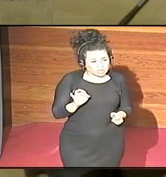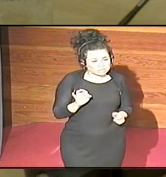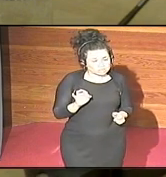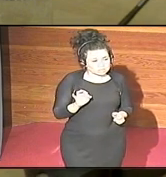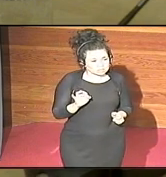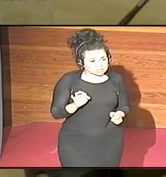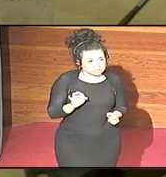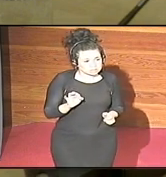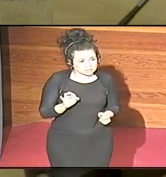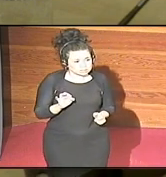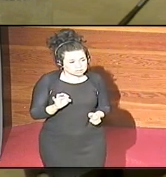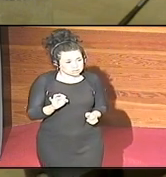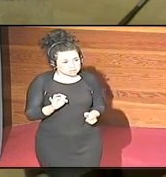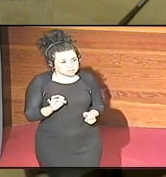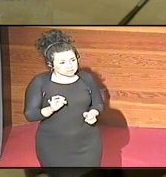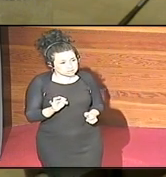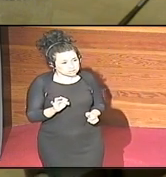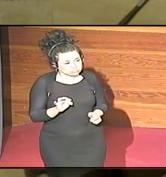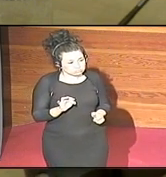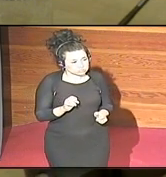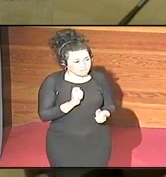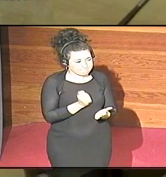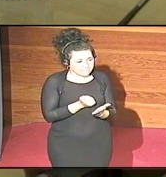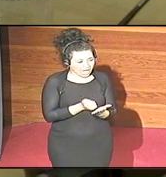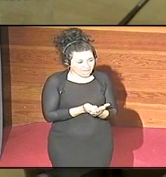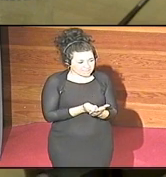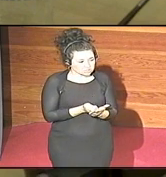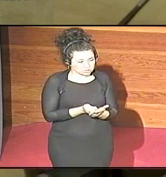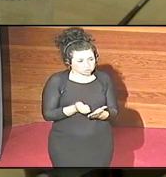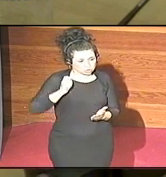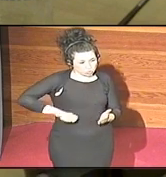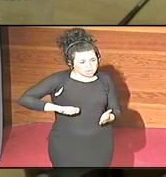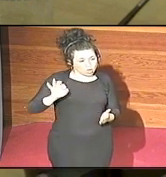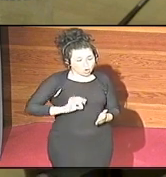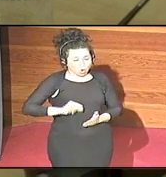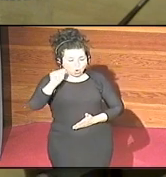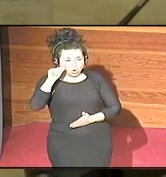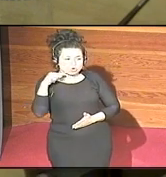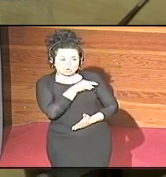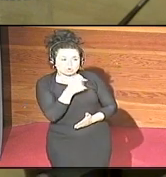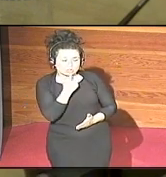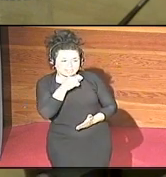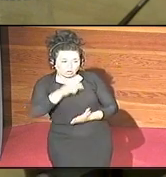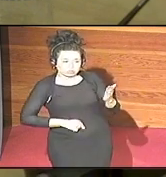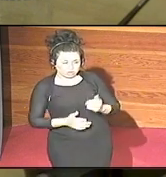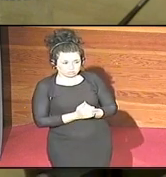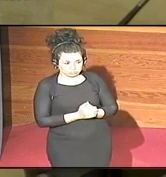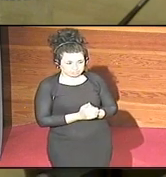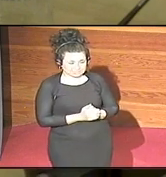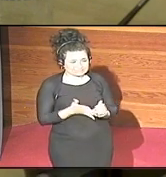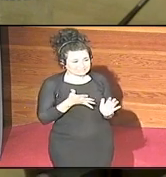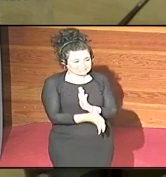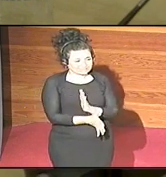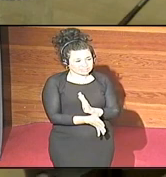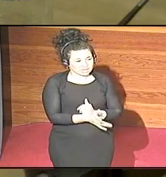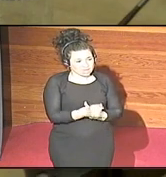o son mercenarios, o son contratados, como los llaman en ruso. Son soldados que son